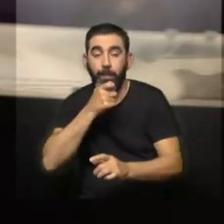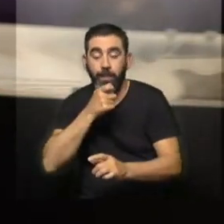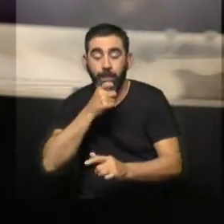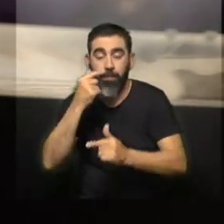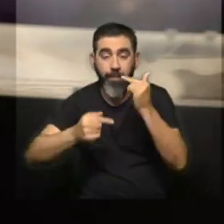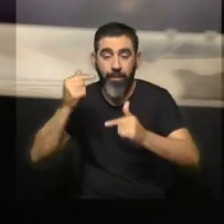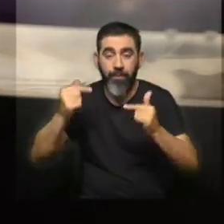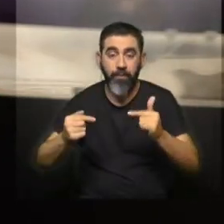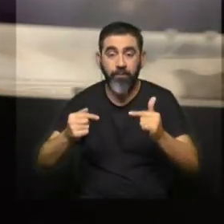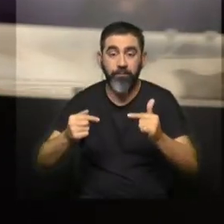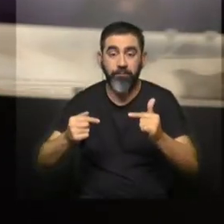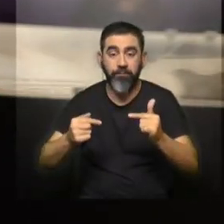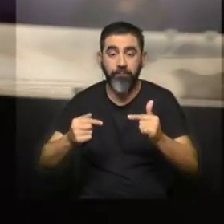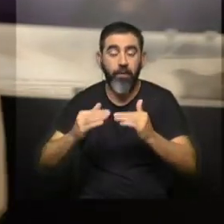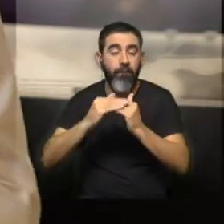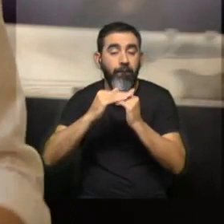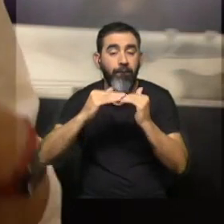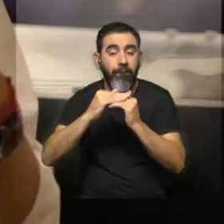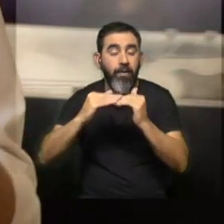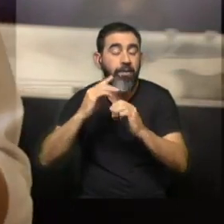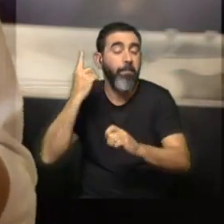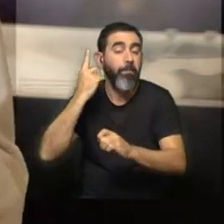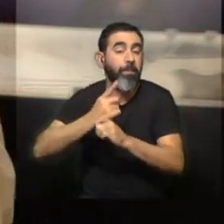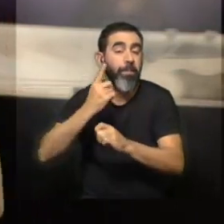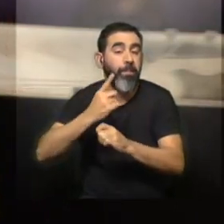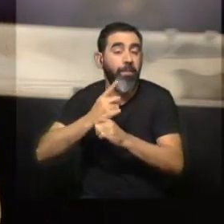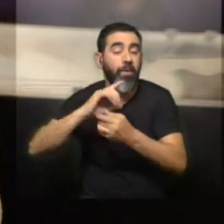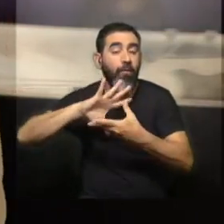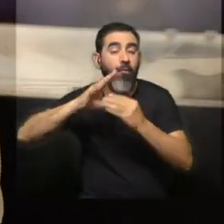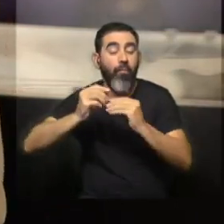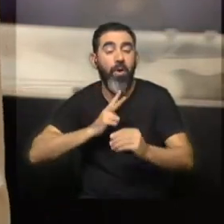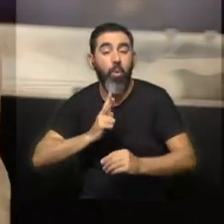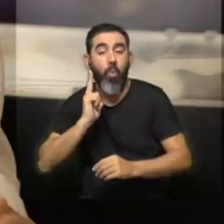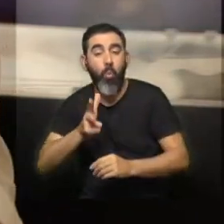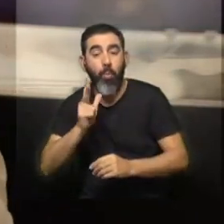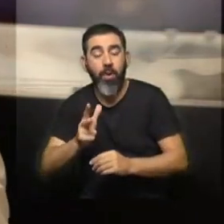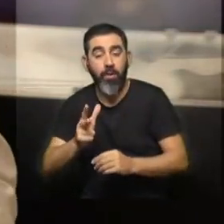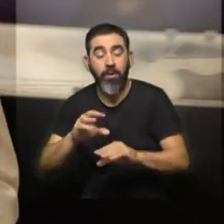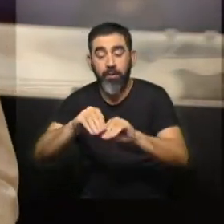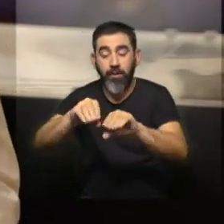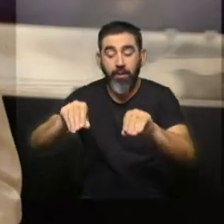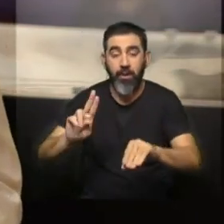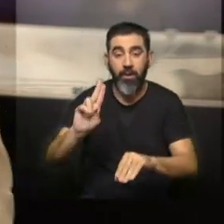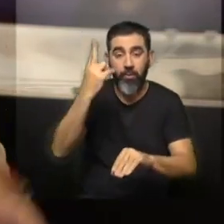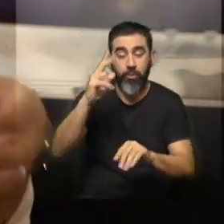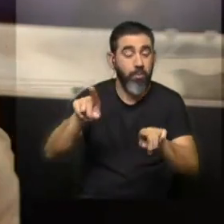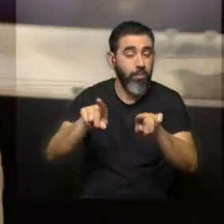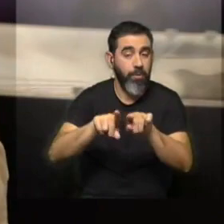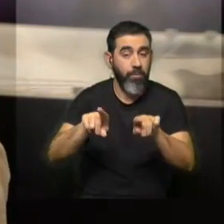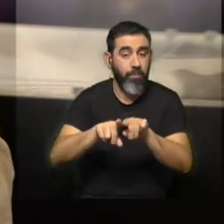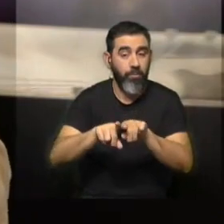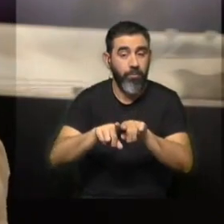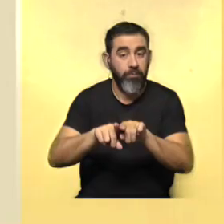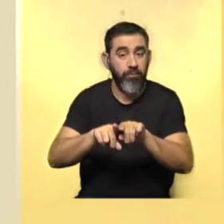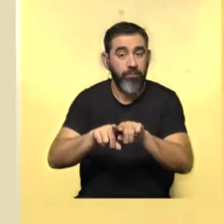rocas son, bueno, la base de las primeras herramientas humanas, digamos, y en el territorio uruguayo pasa lo mismo. Y es